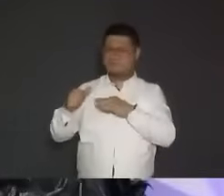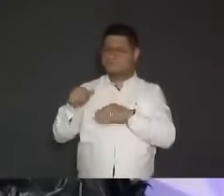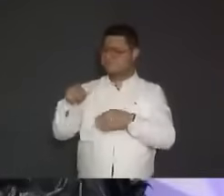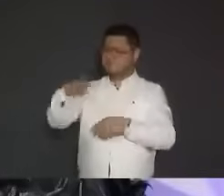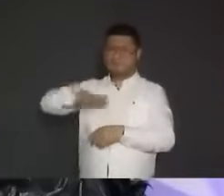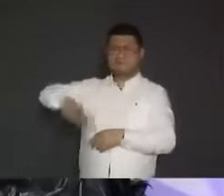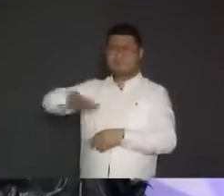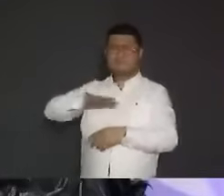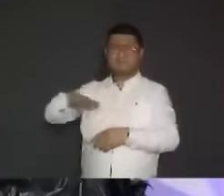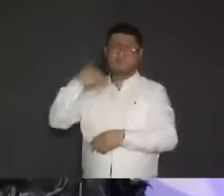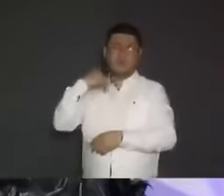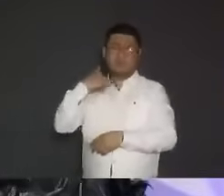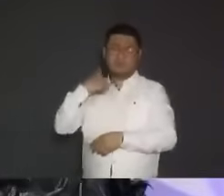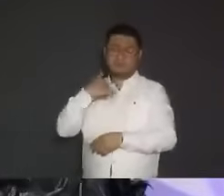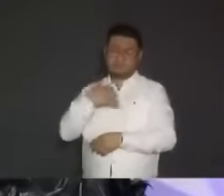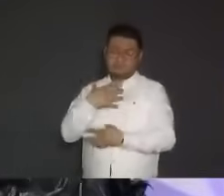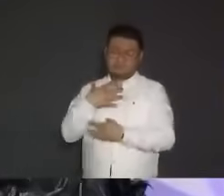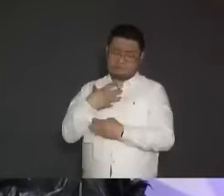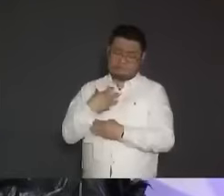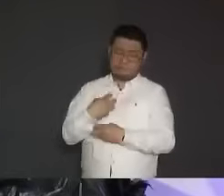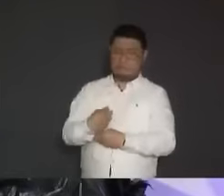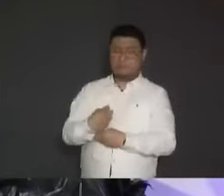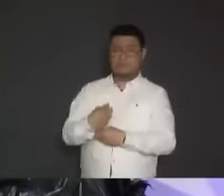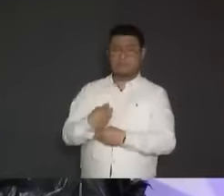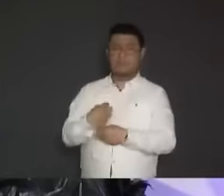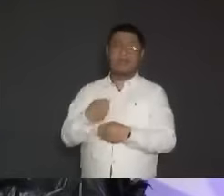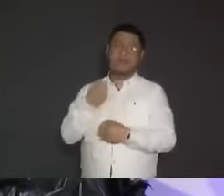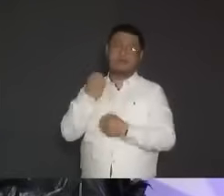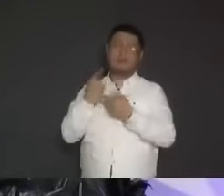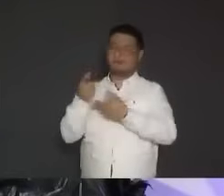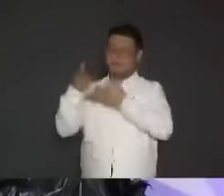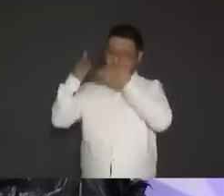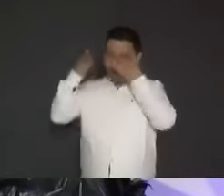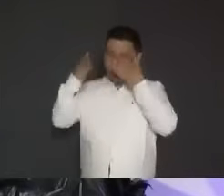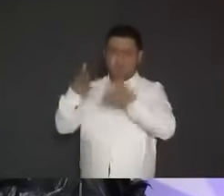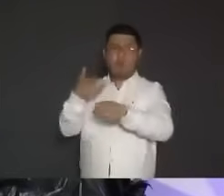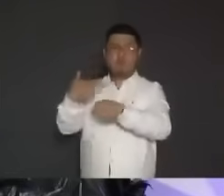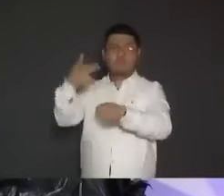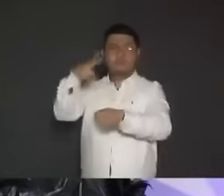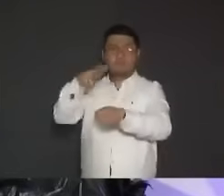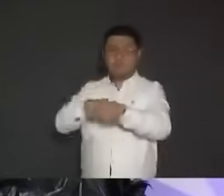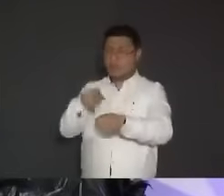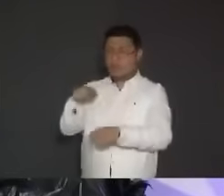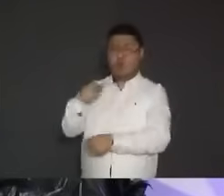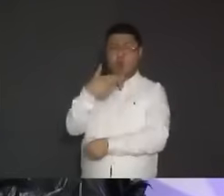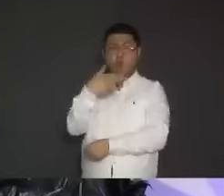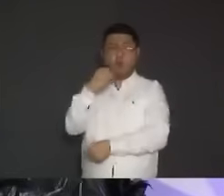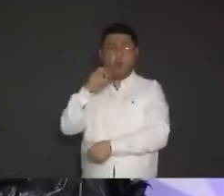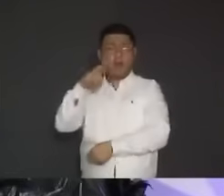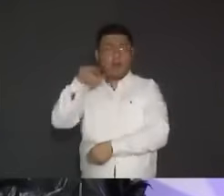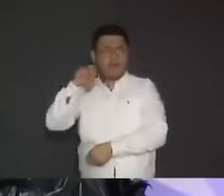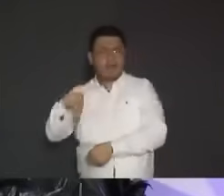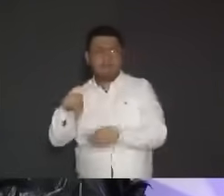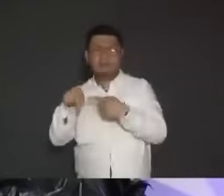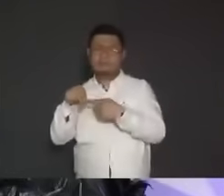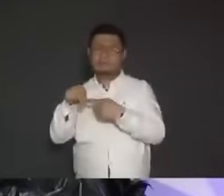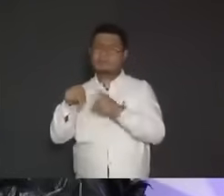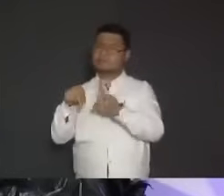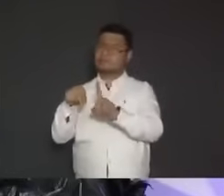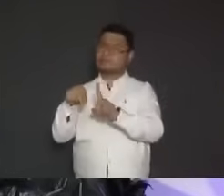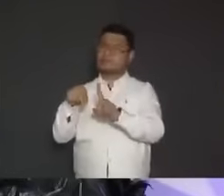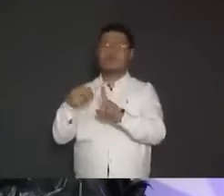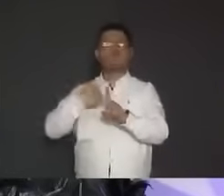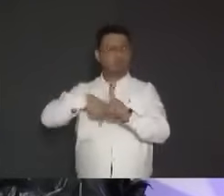Por eso, todo lo concentran en el Hospital Oram, de manera que está saturado. Nosotros proponemos modernizar